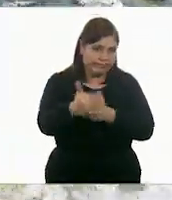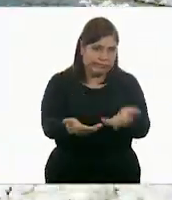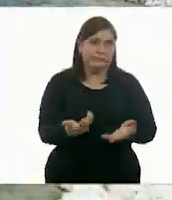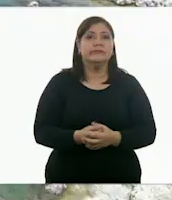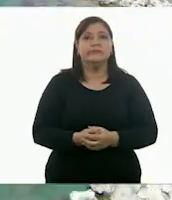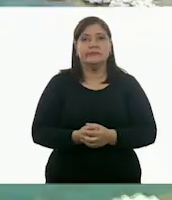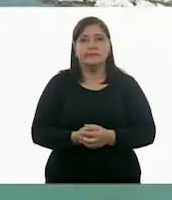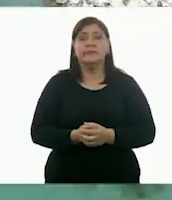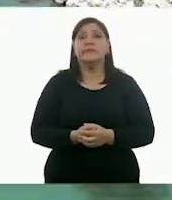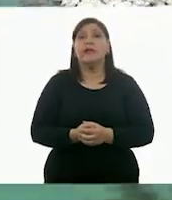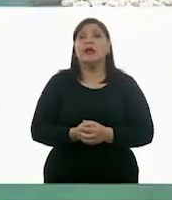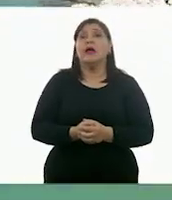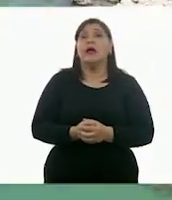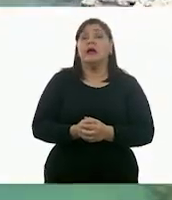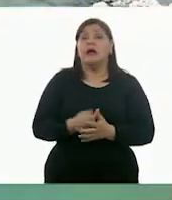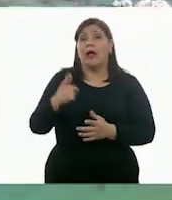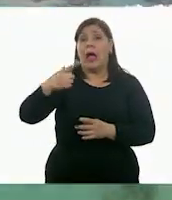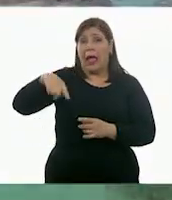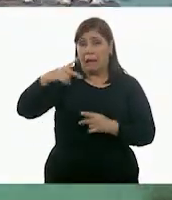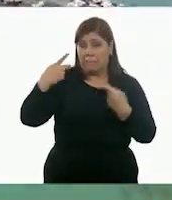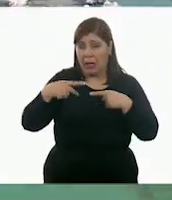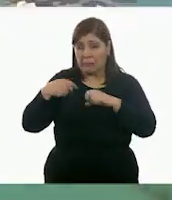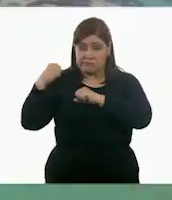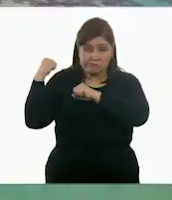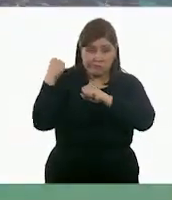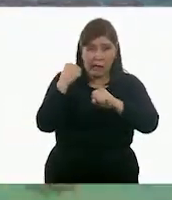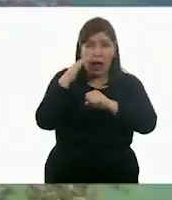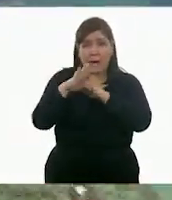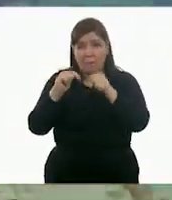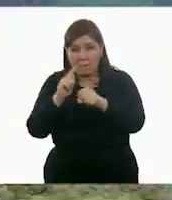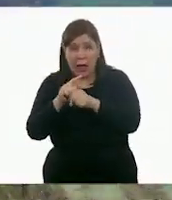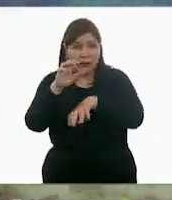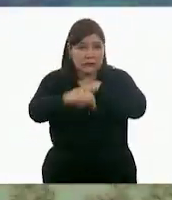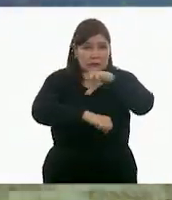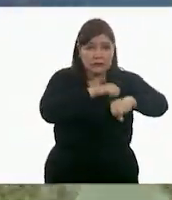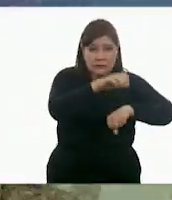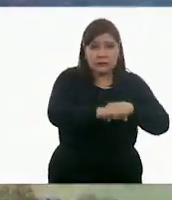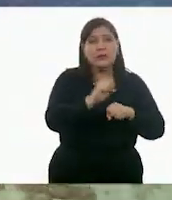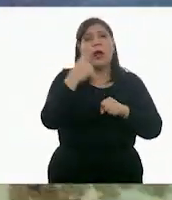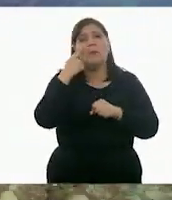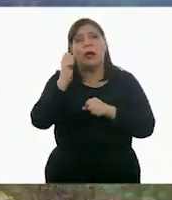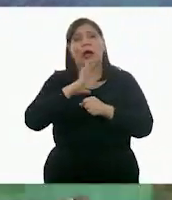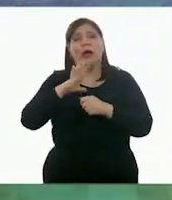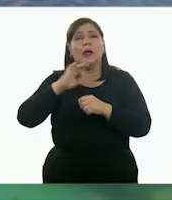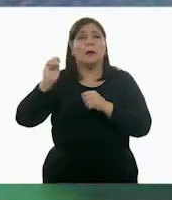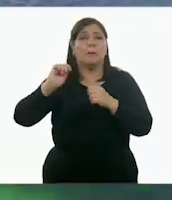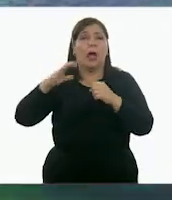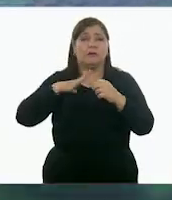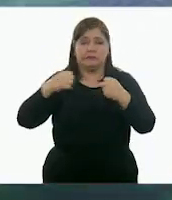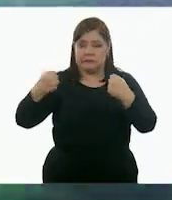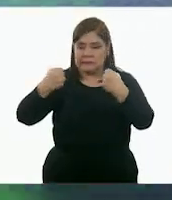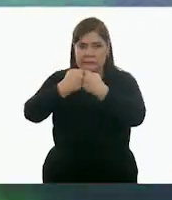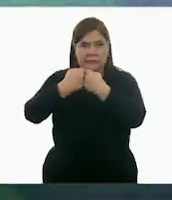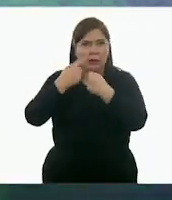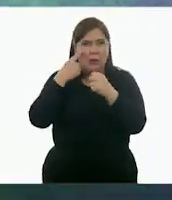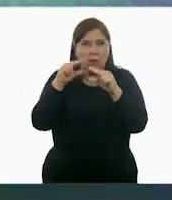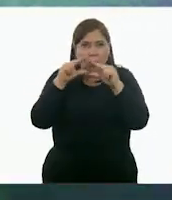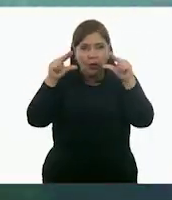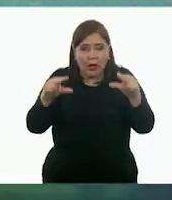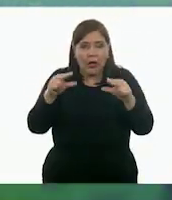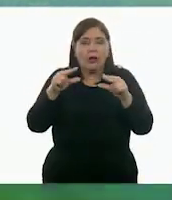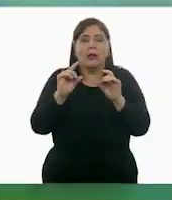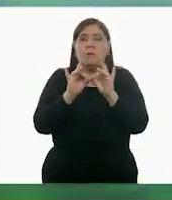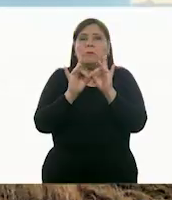A medida que los cazadores-recolectores alcanzaron el límite sur de los glaciares, se abrió ante